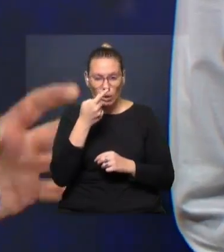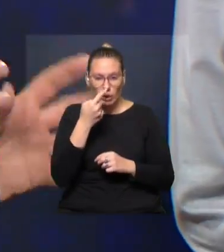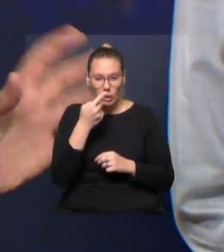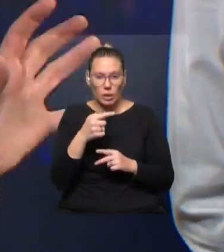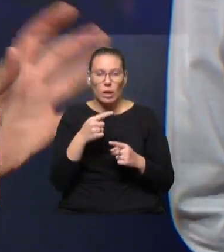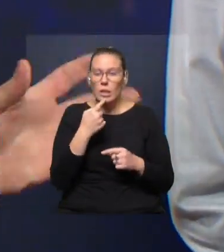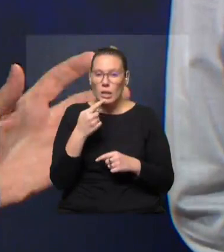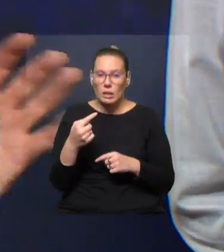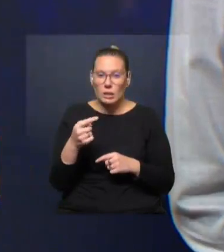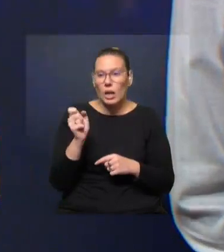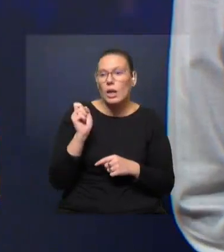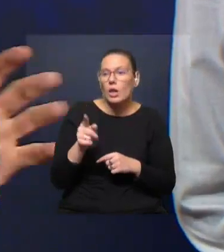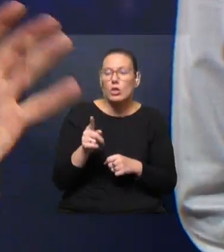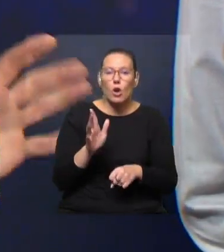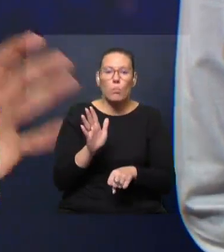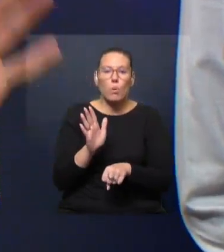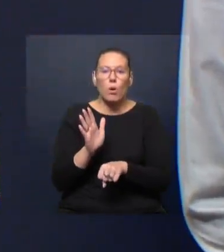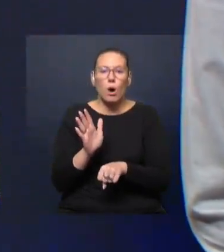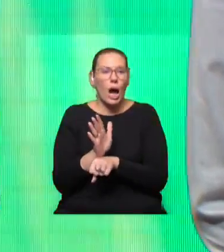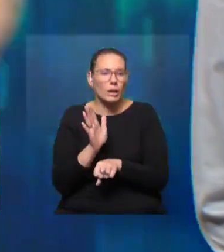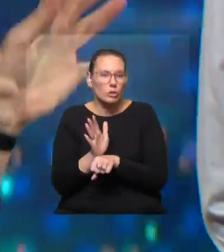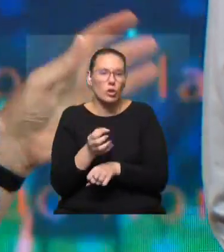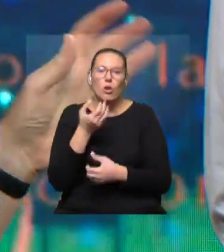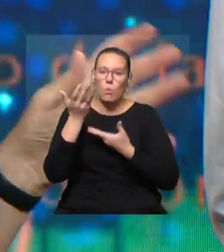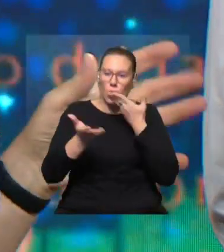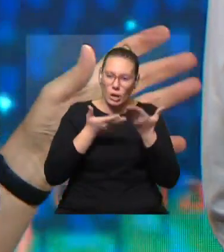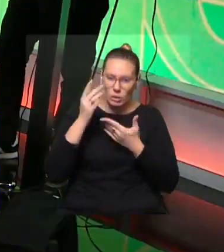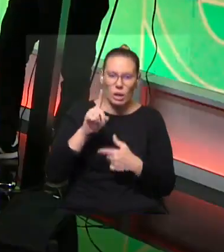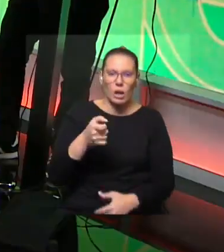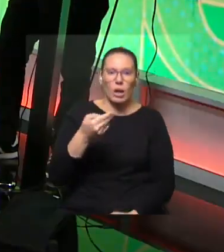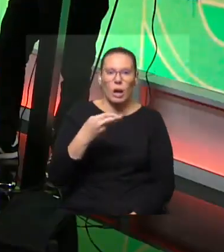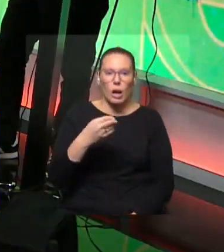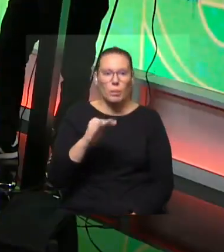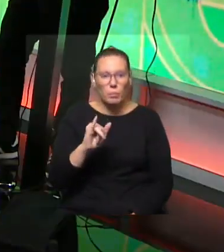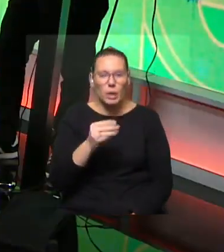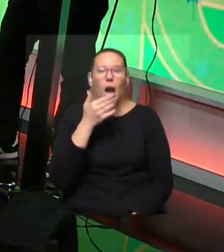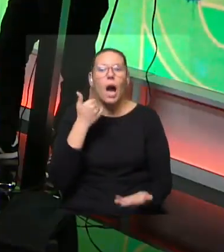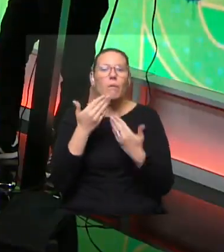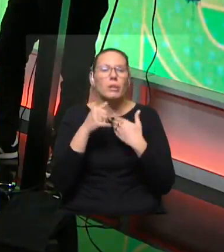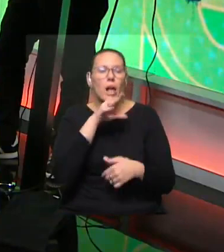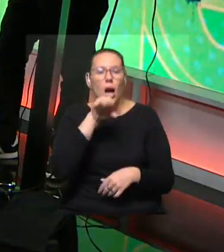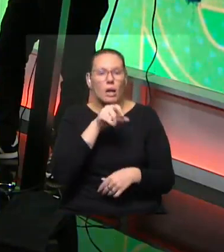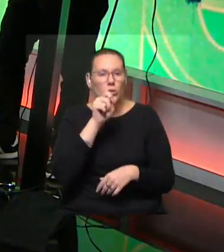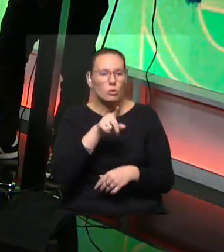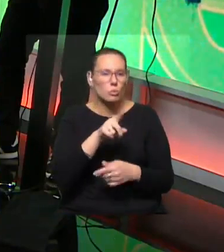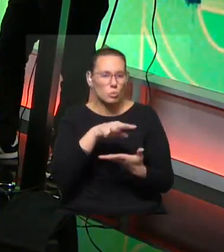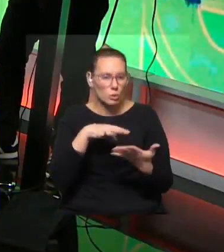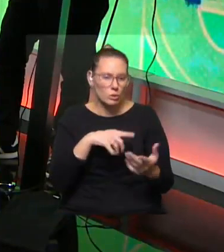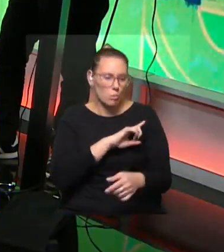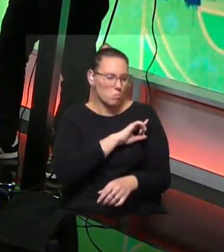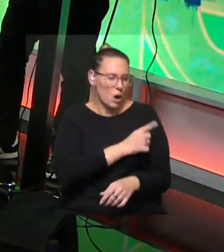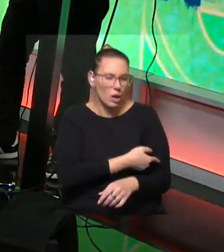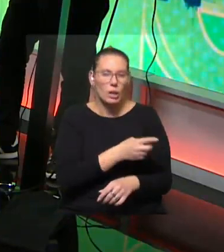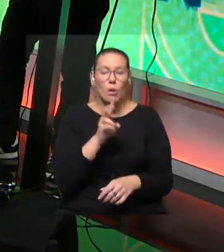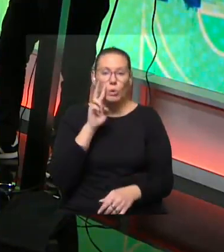decían era ellos como performers no digo Gaby diciendo sus textos está es un poder entender y